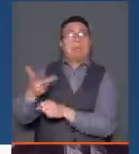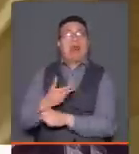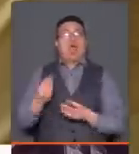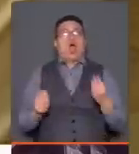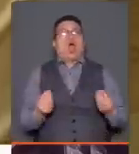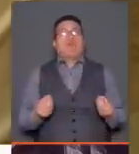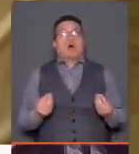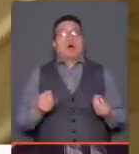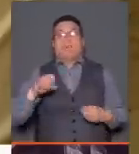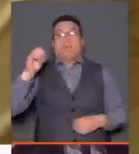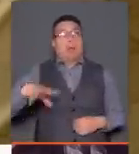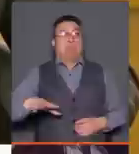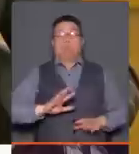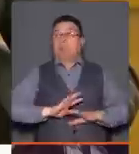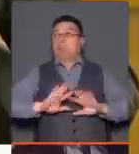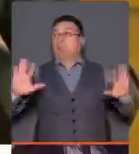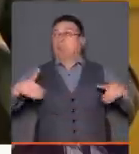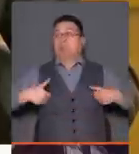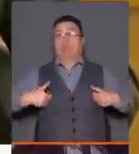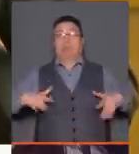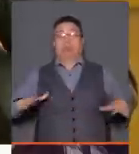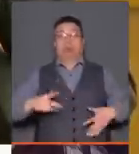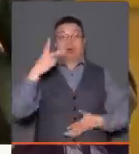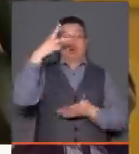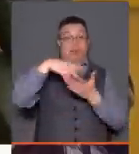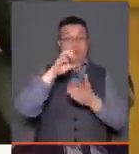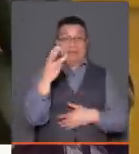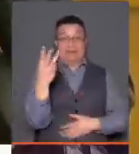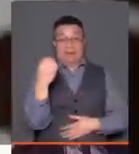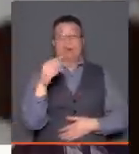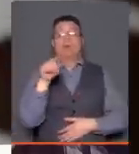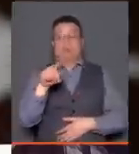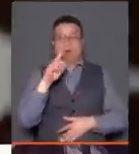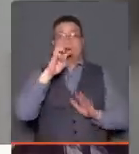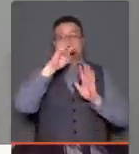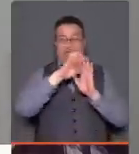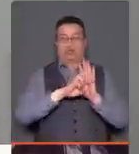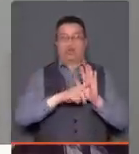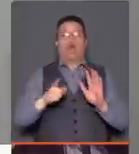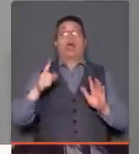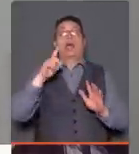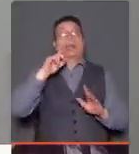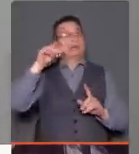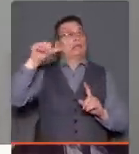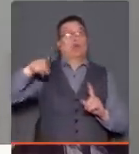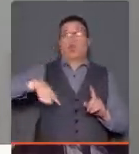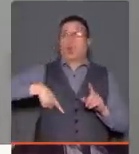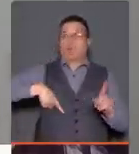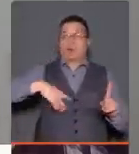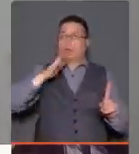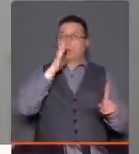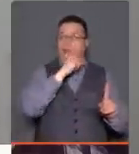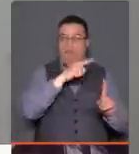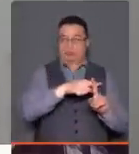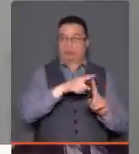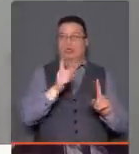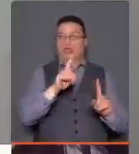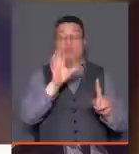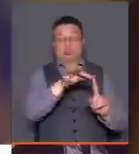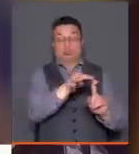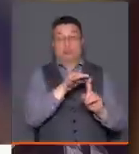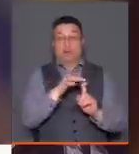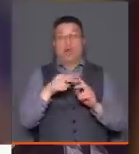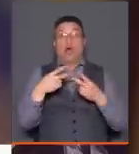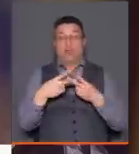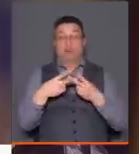ni nadie por eso en 2013 se creó proyecto inocentes de la defensoría penal pública que permite no solo publicar